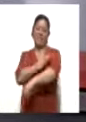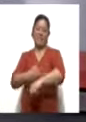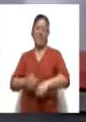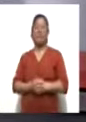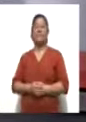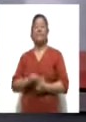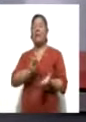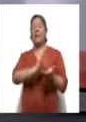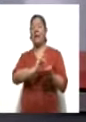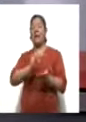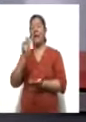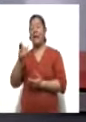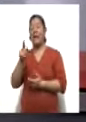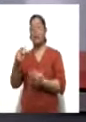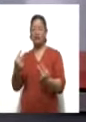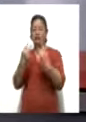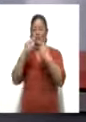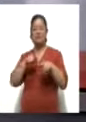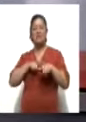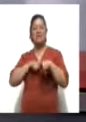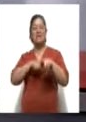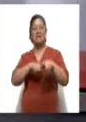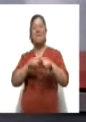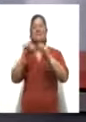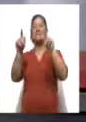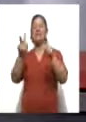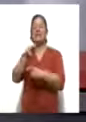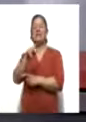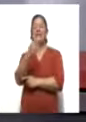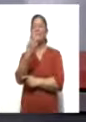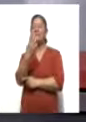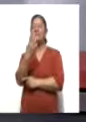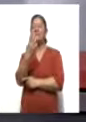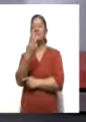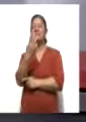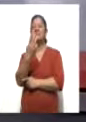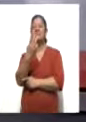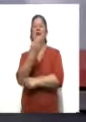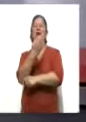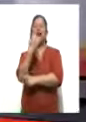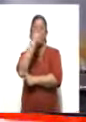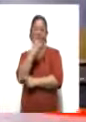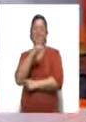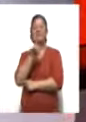Muchísimas gracias. No se despegue de la señal de Tlaxcala Televisión. Son las 3:17 horas.